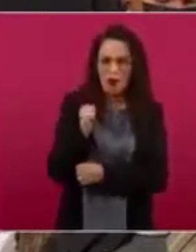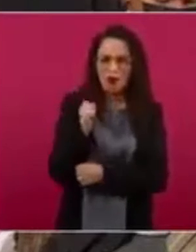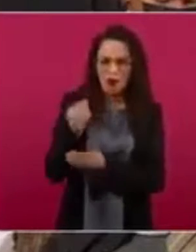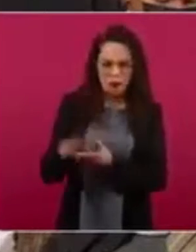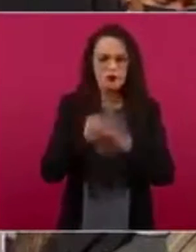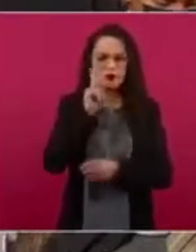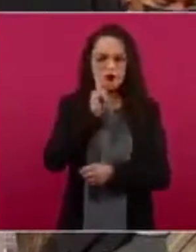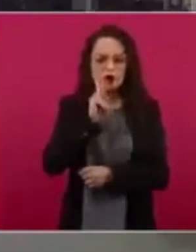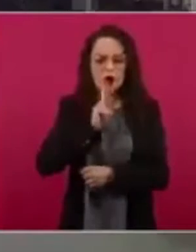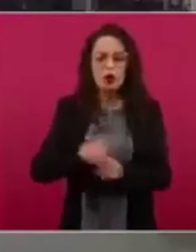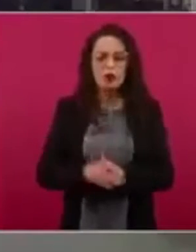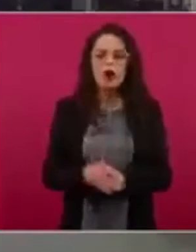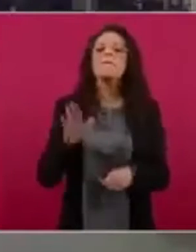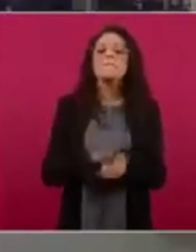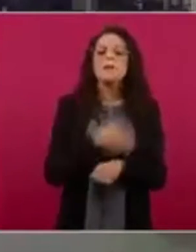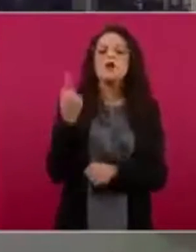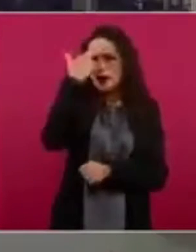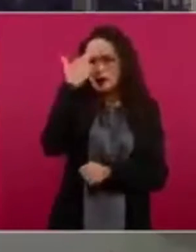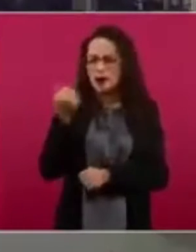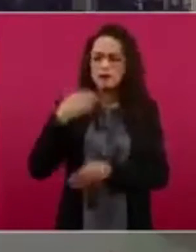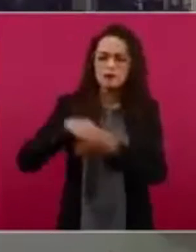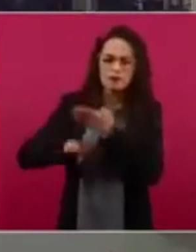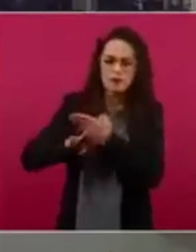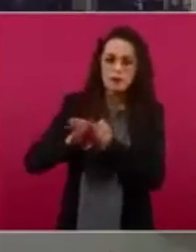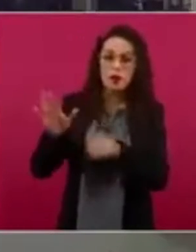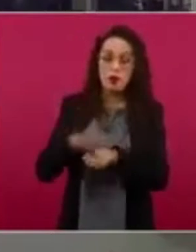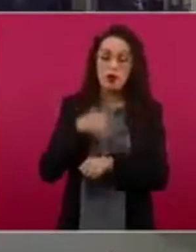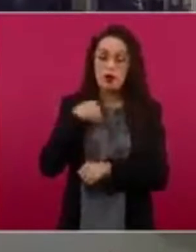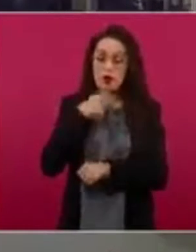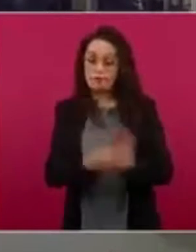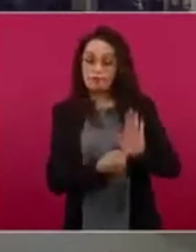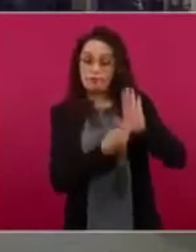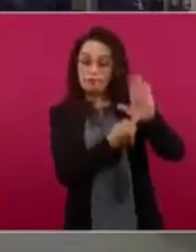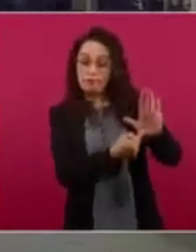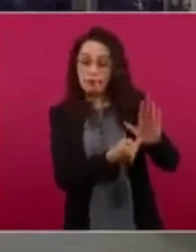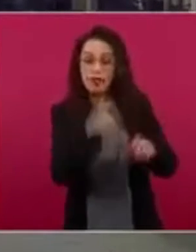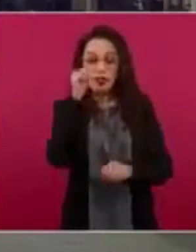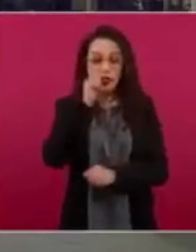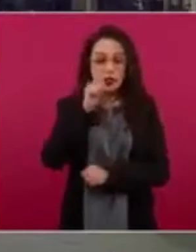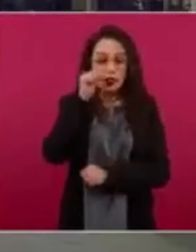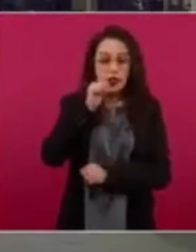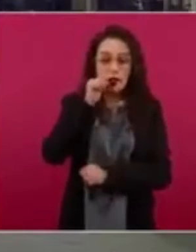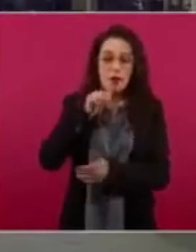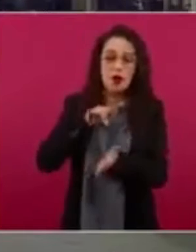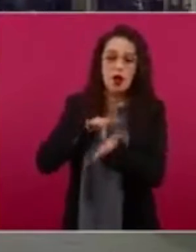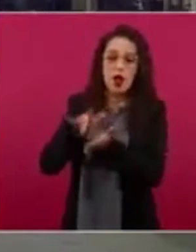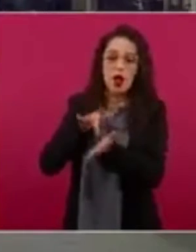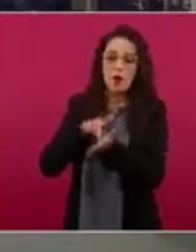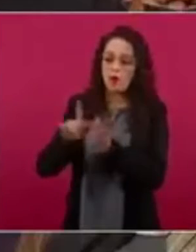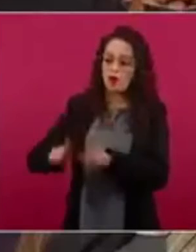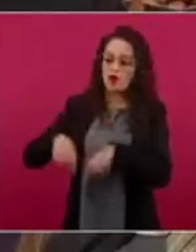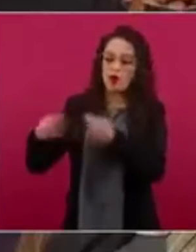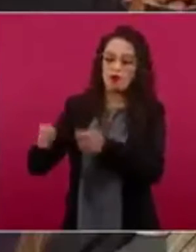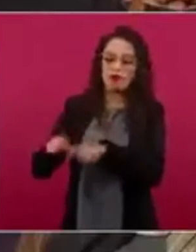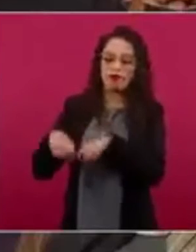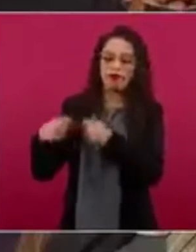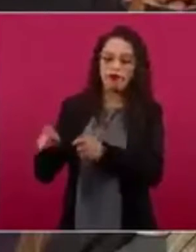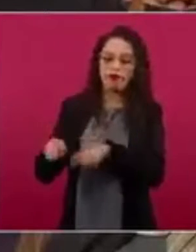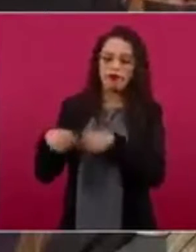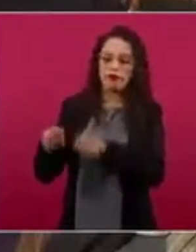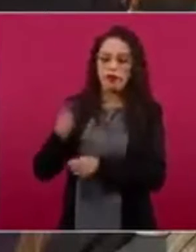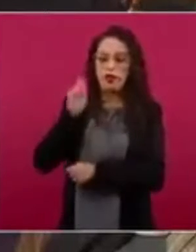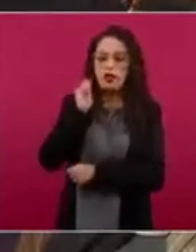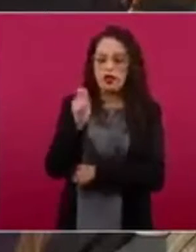mencionaba anteriormente, porque había favoritismo ante a quien se le daba el tema de los choferes, o más bien de